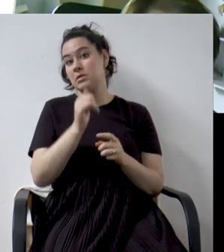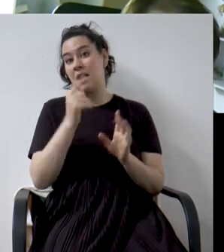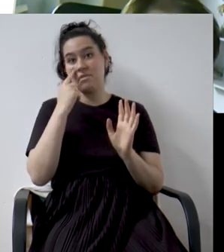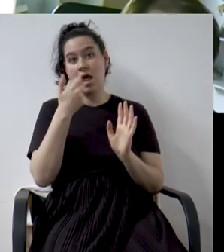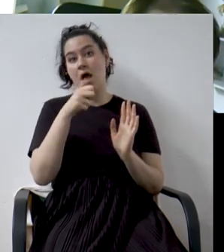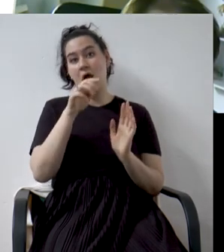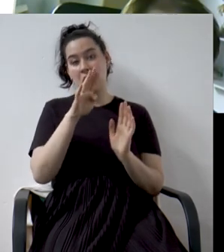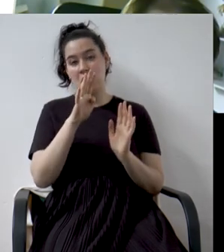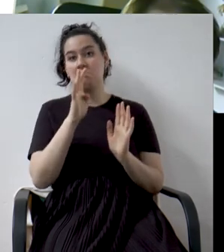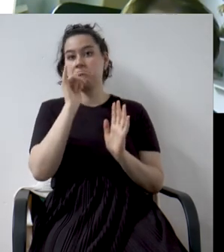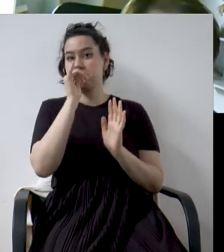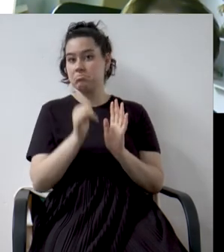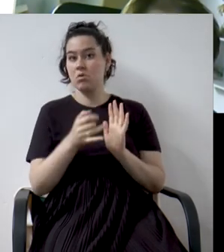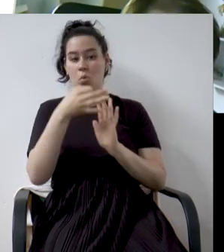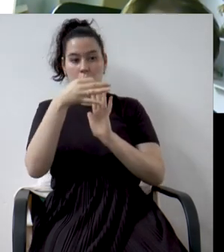ANEP ha cumplido